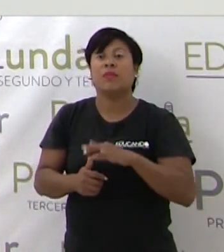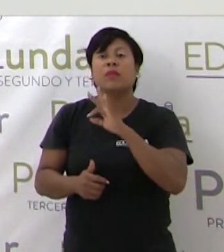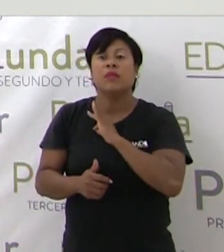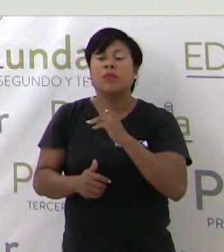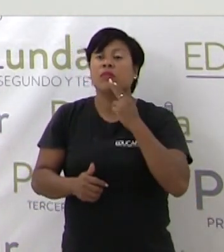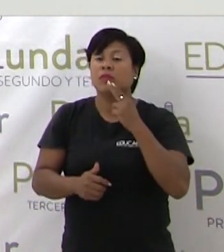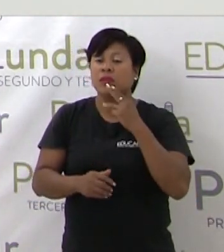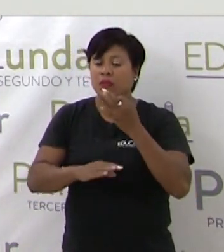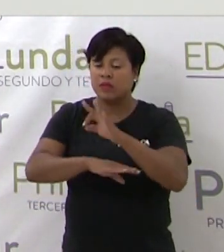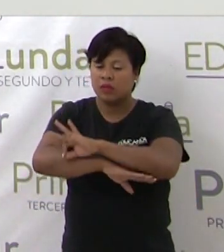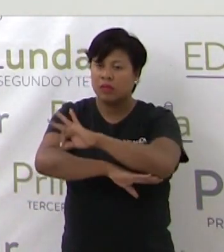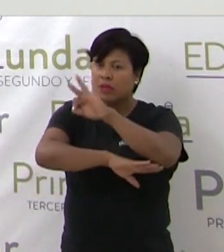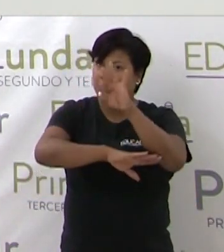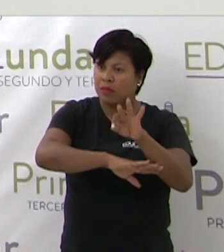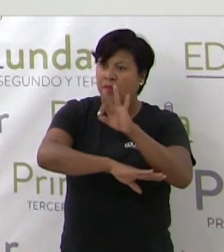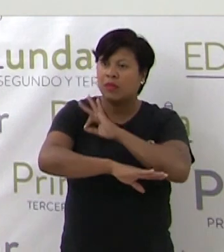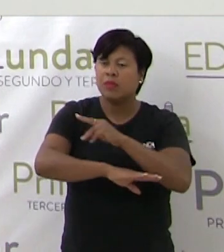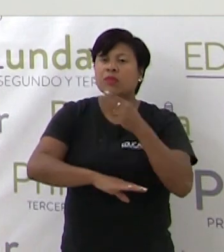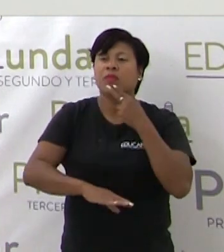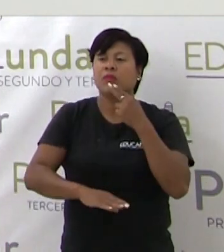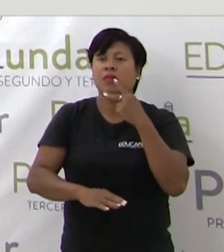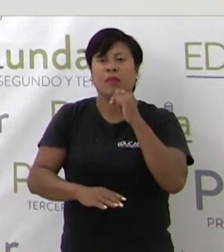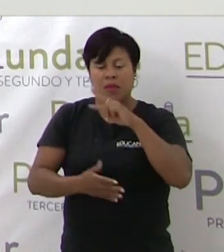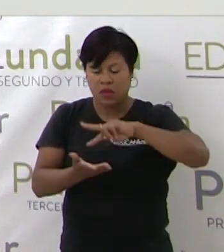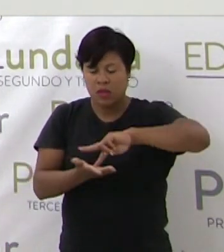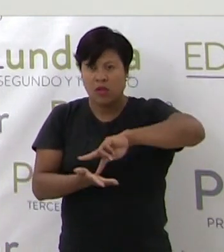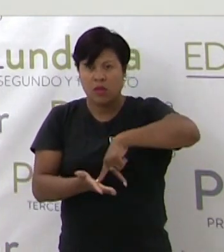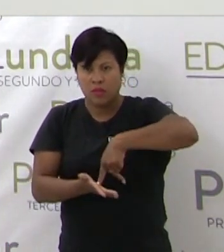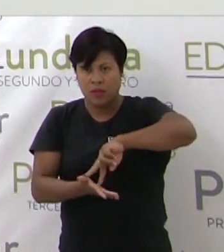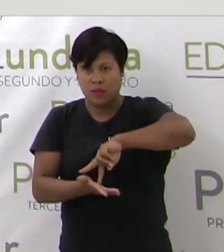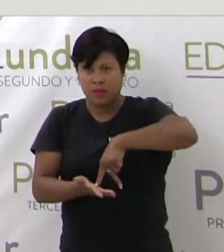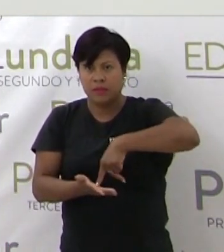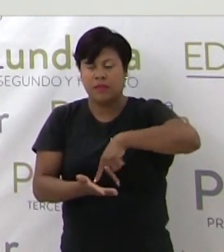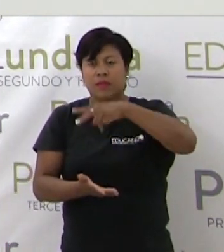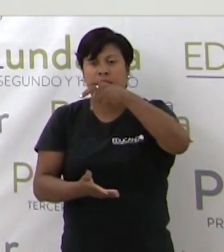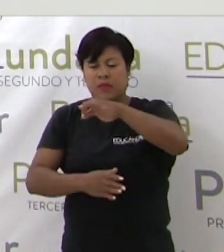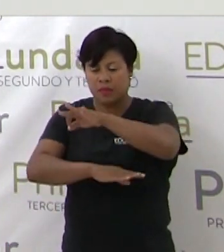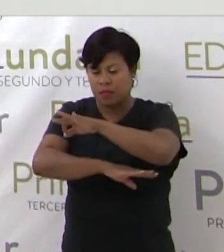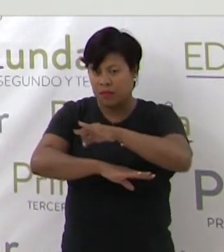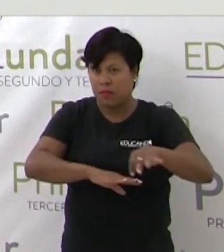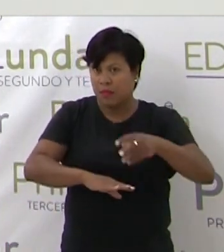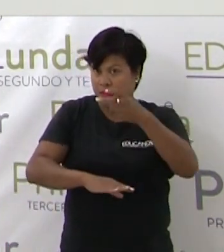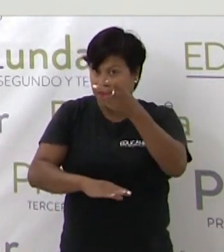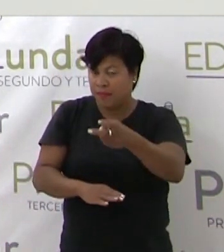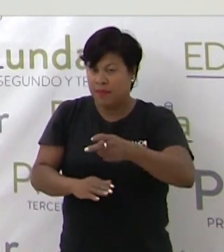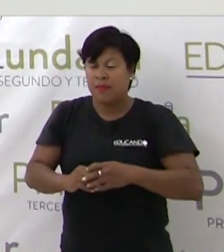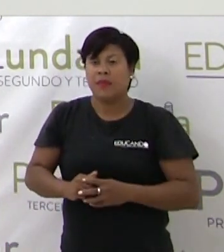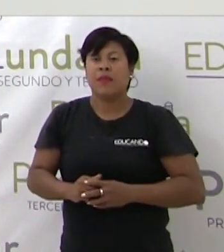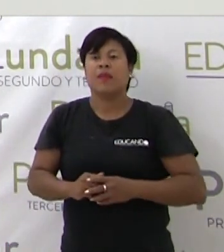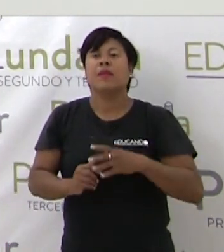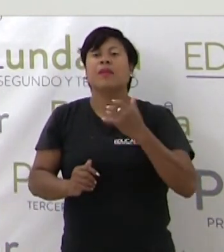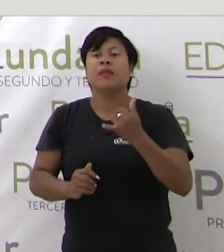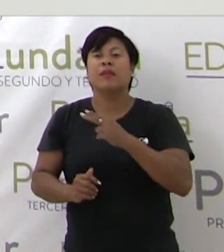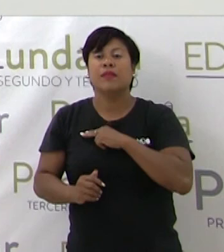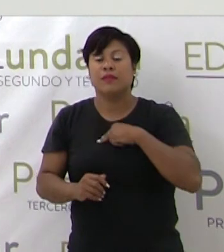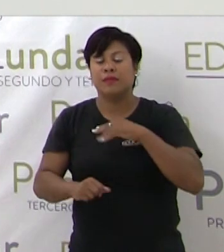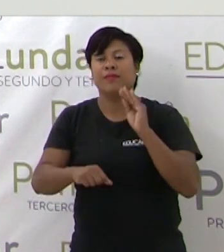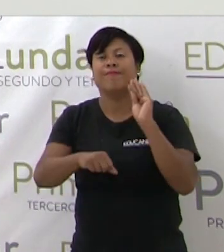el transportador y podemos utilizar también el compás para hacer el trazo de esta figura geométrica. Y vamos a